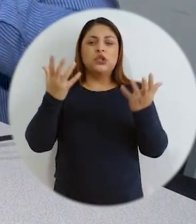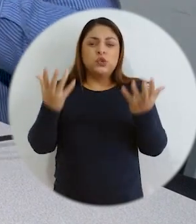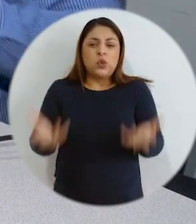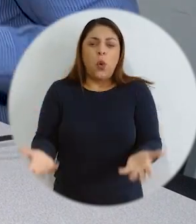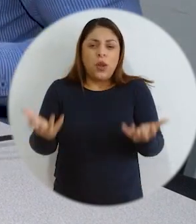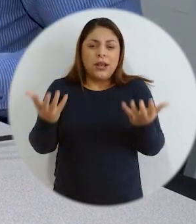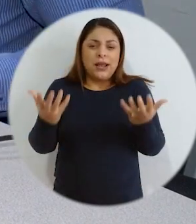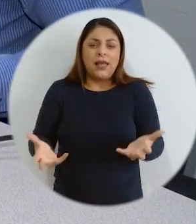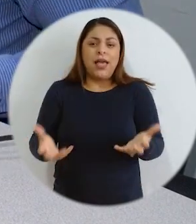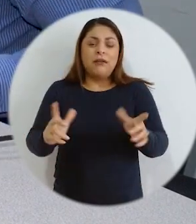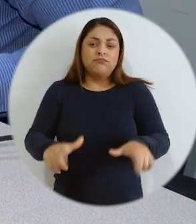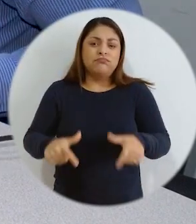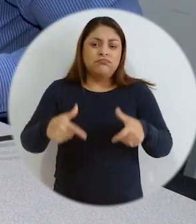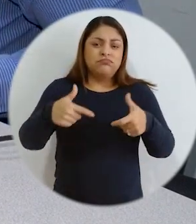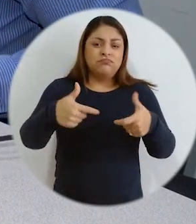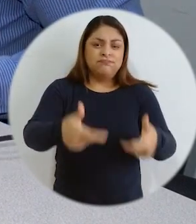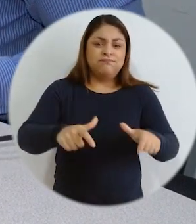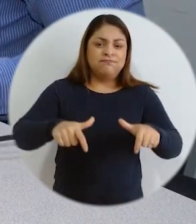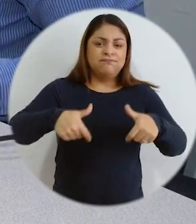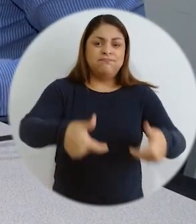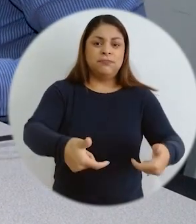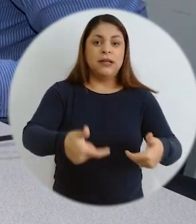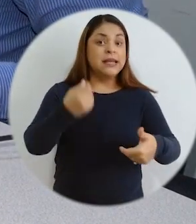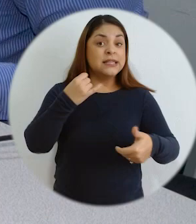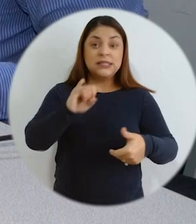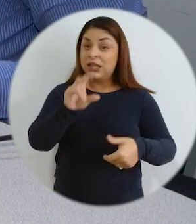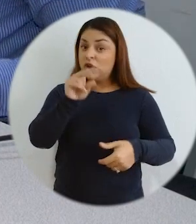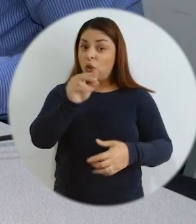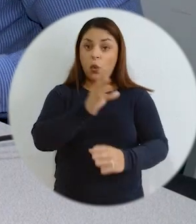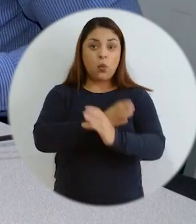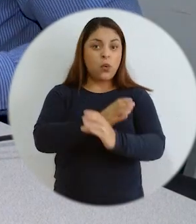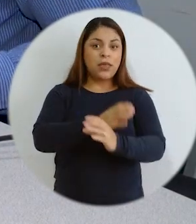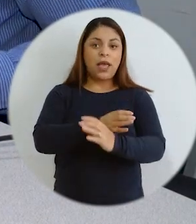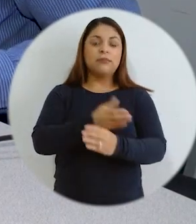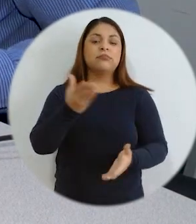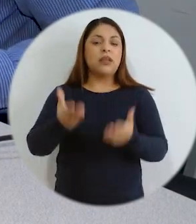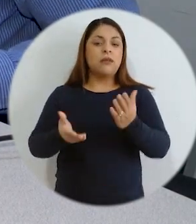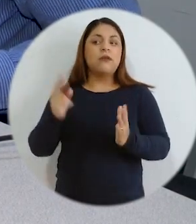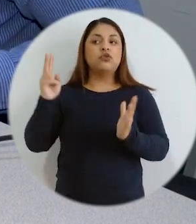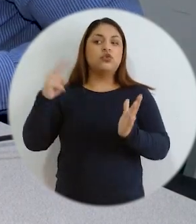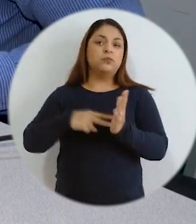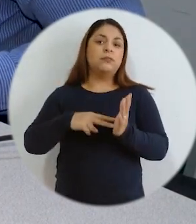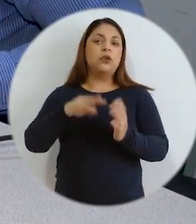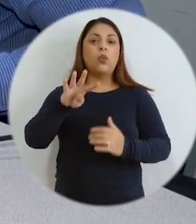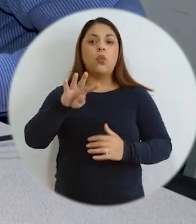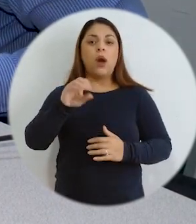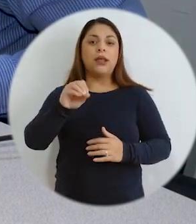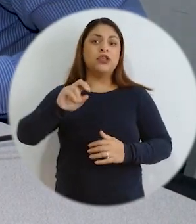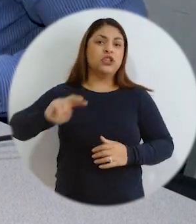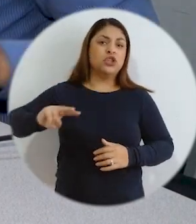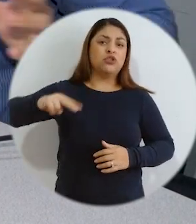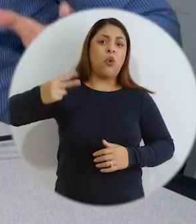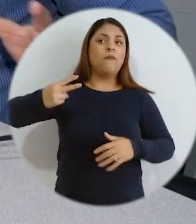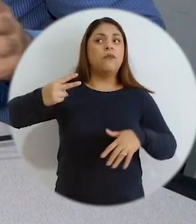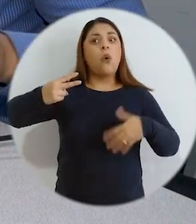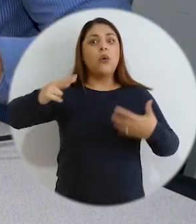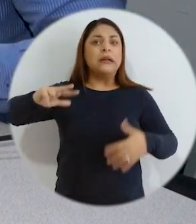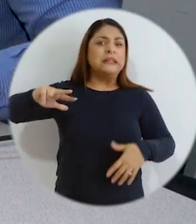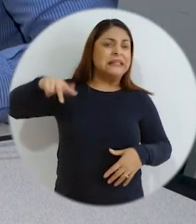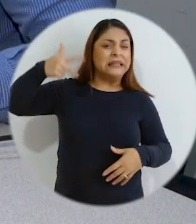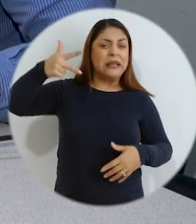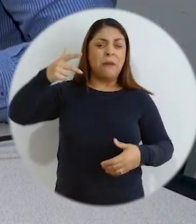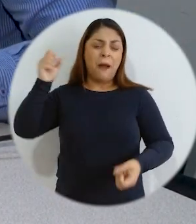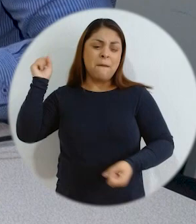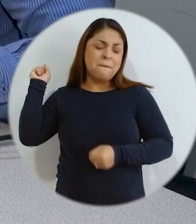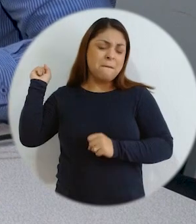de toneladas de residuos, se duplicará o triplicará para el 2040. De ahí la necesidad